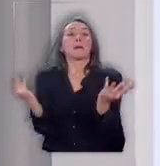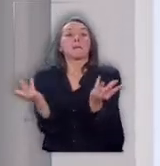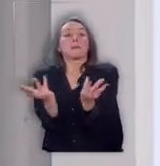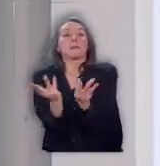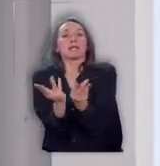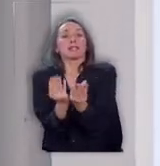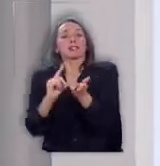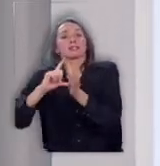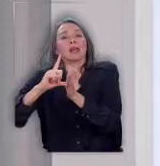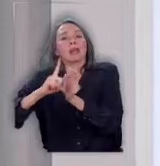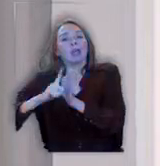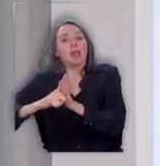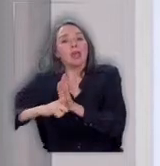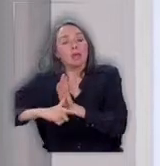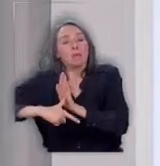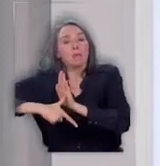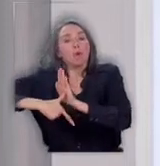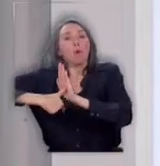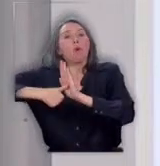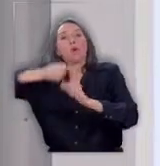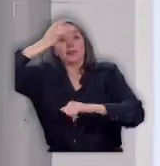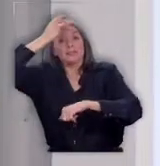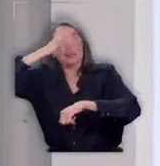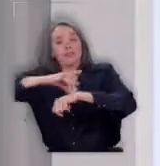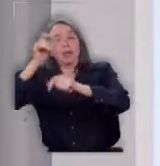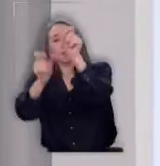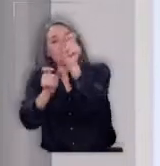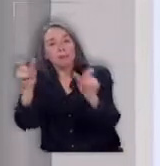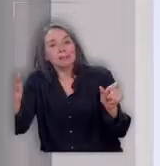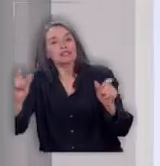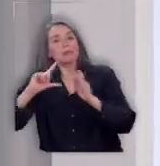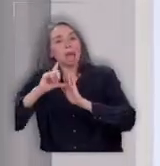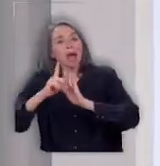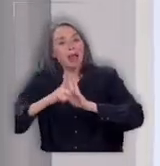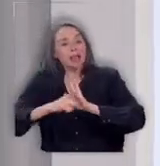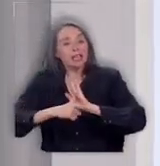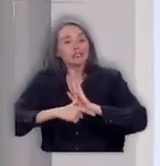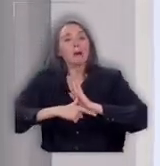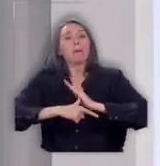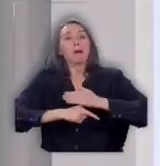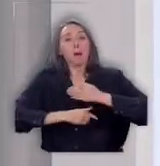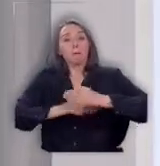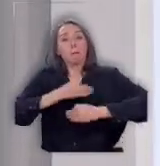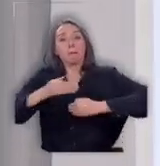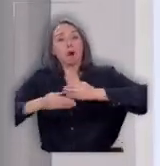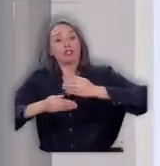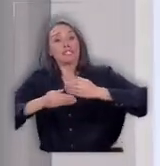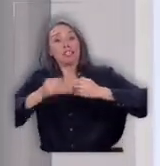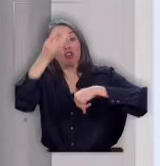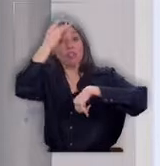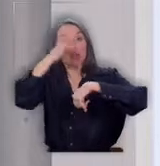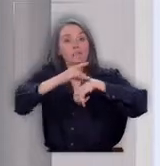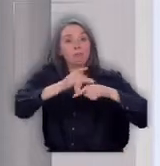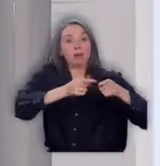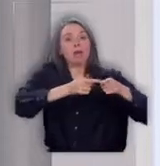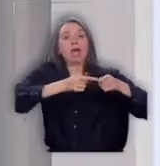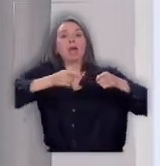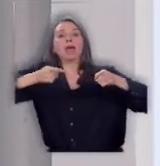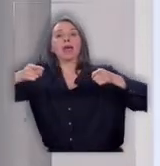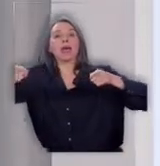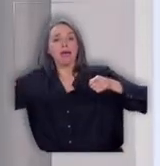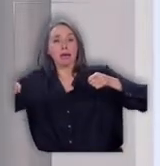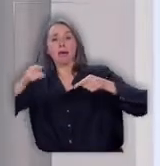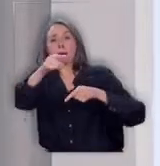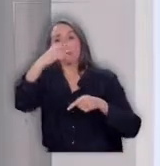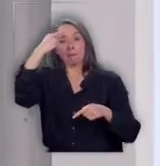episodios lo hacen más lento pero alargan el proceso entonces eh si uno